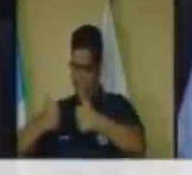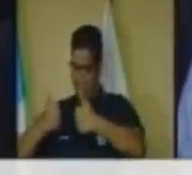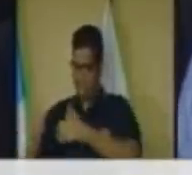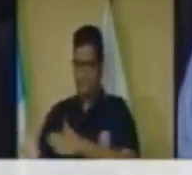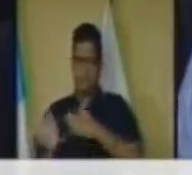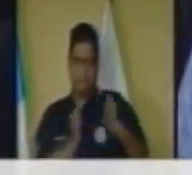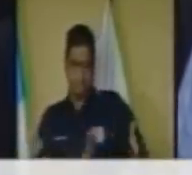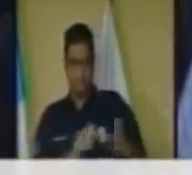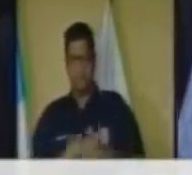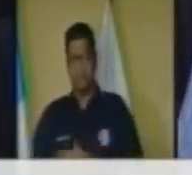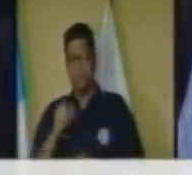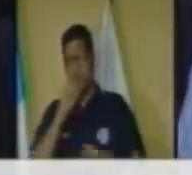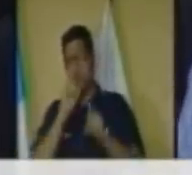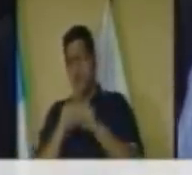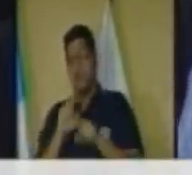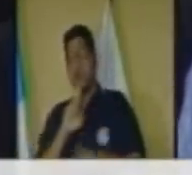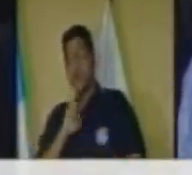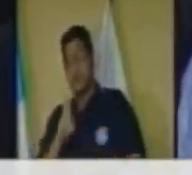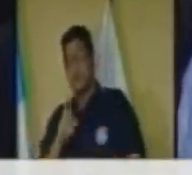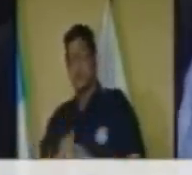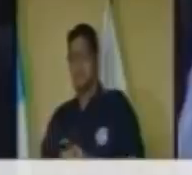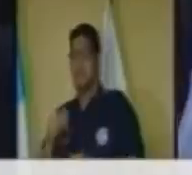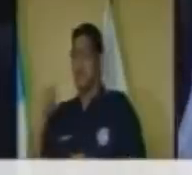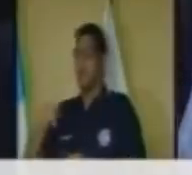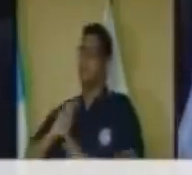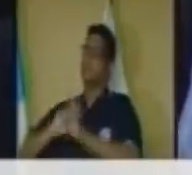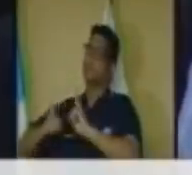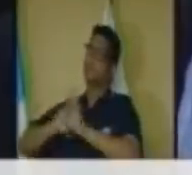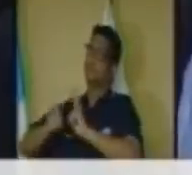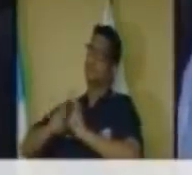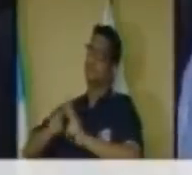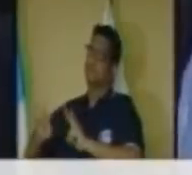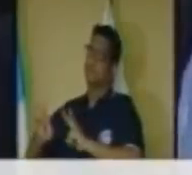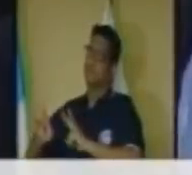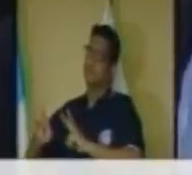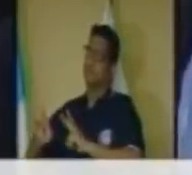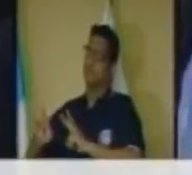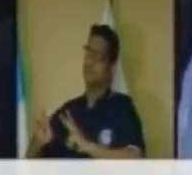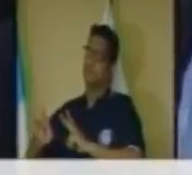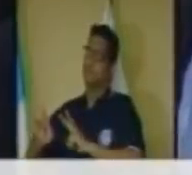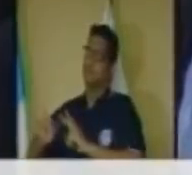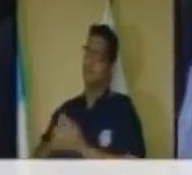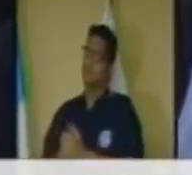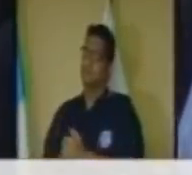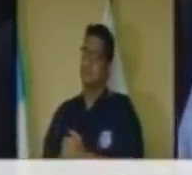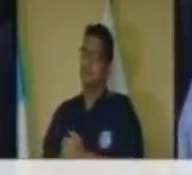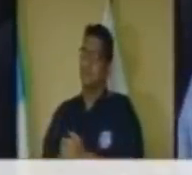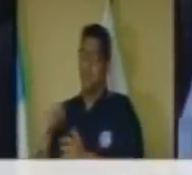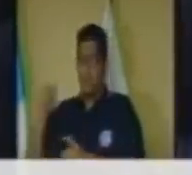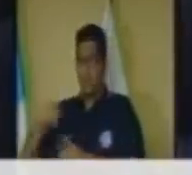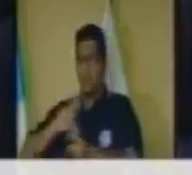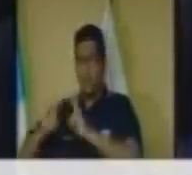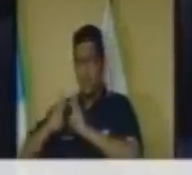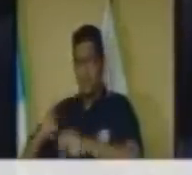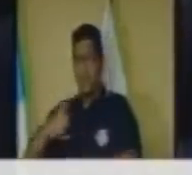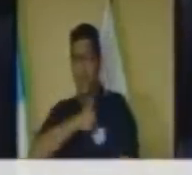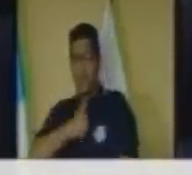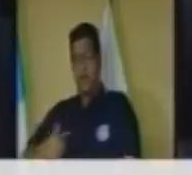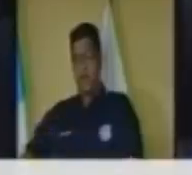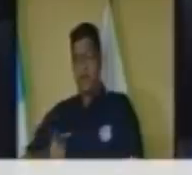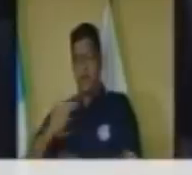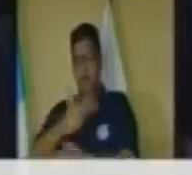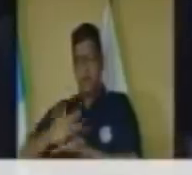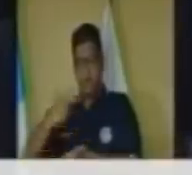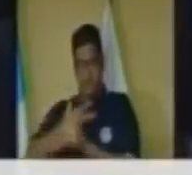pregunta, el día de hoy platiqué con el señor alcalde, el señor Ricardo Quiñones. Vamos a apoyarnos